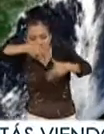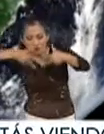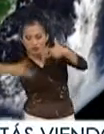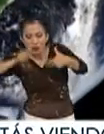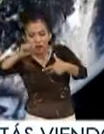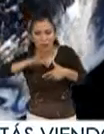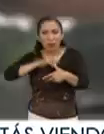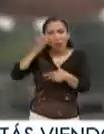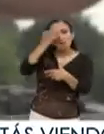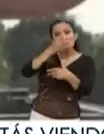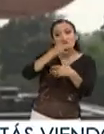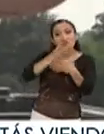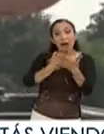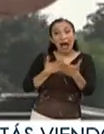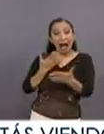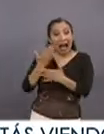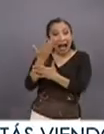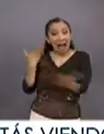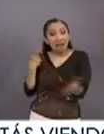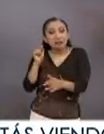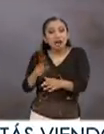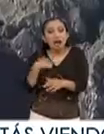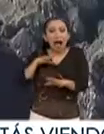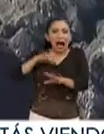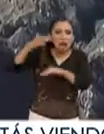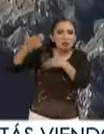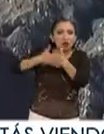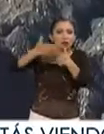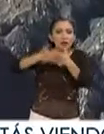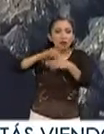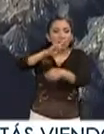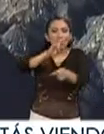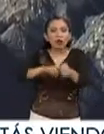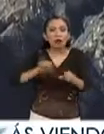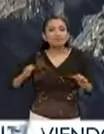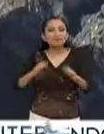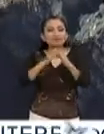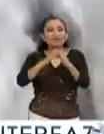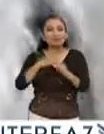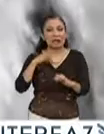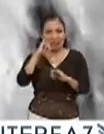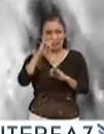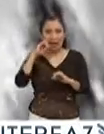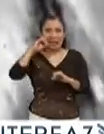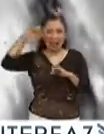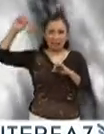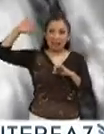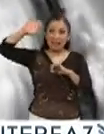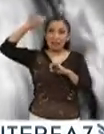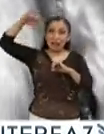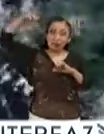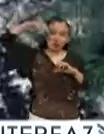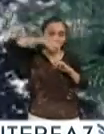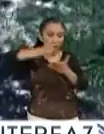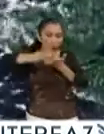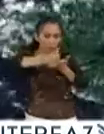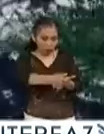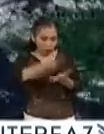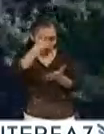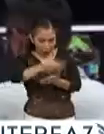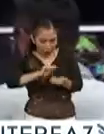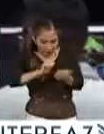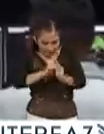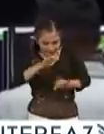los cuales se podría avisar con prontitud sobre la aparición de desastres naturales. Las imágenes satelitales apoyarán en el monitoreo